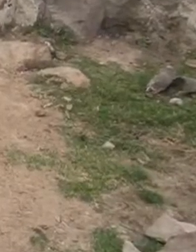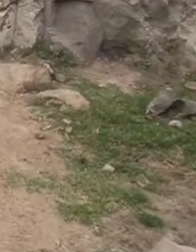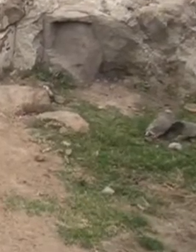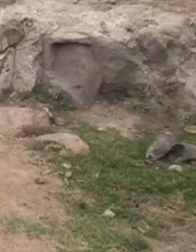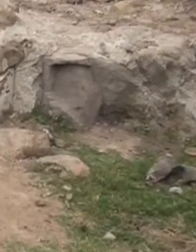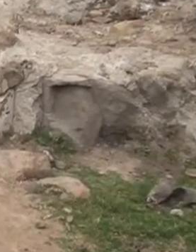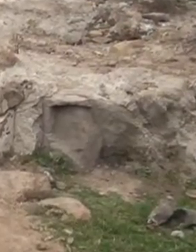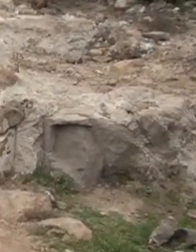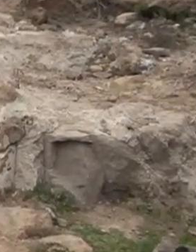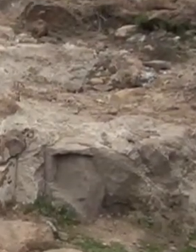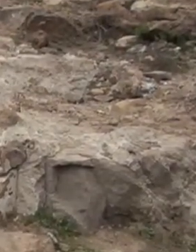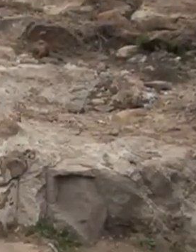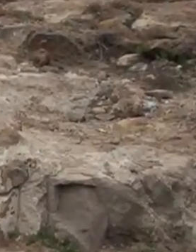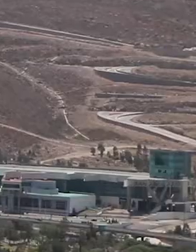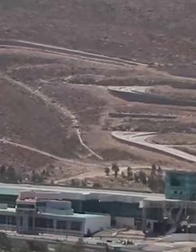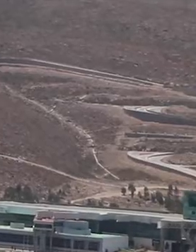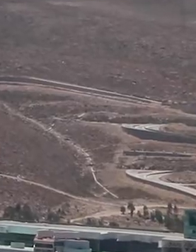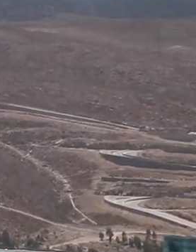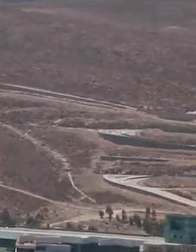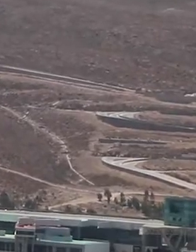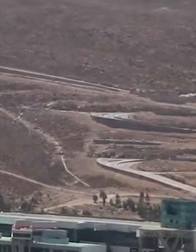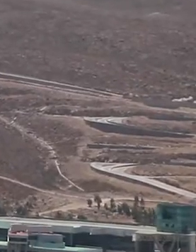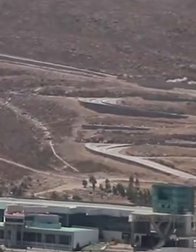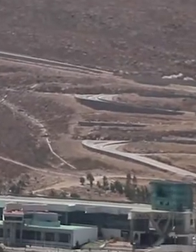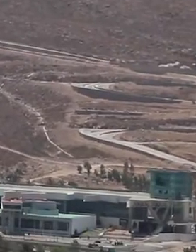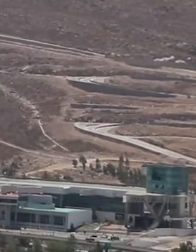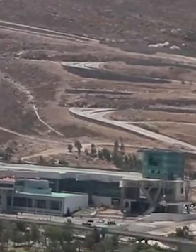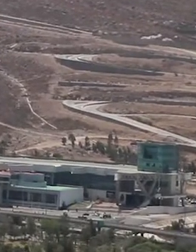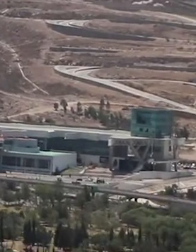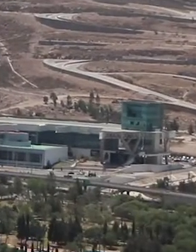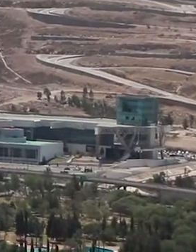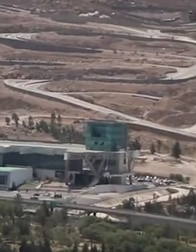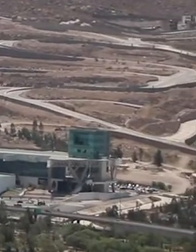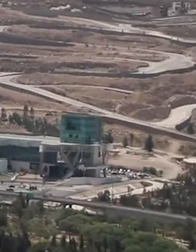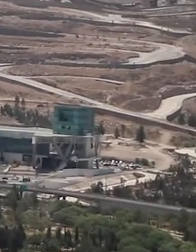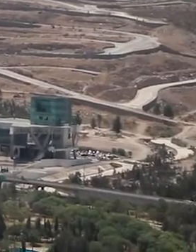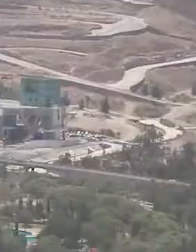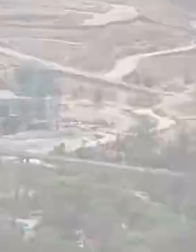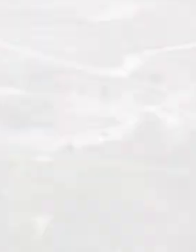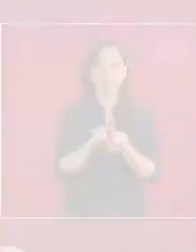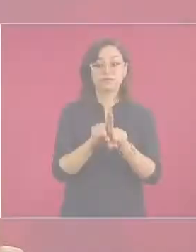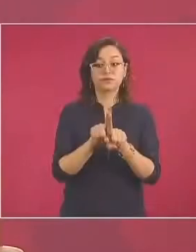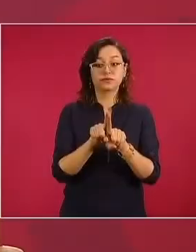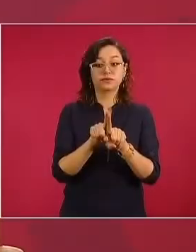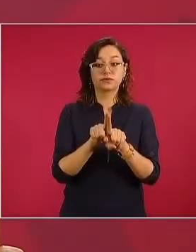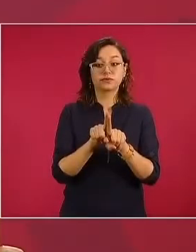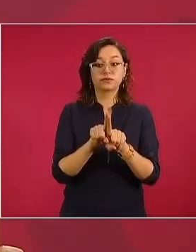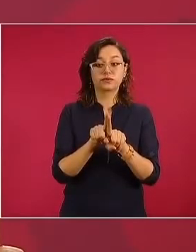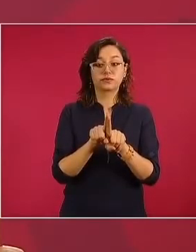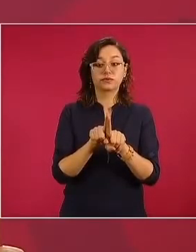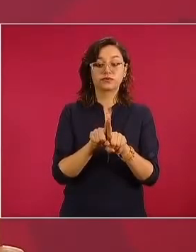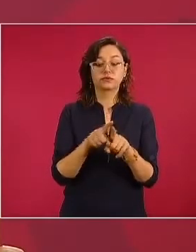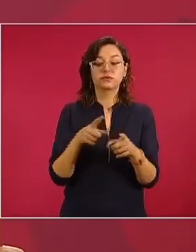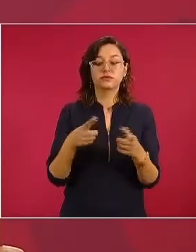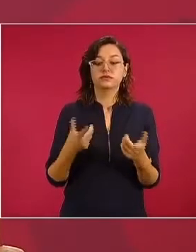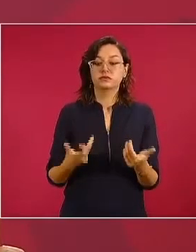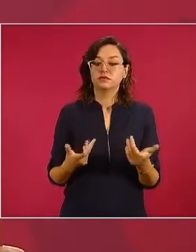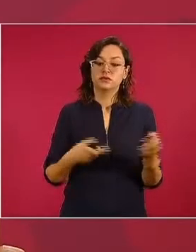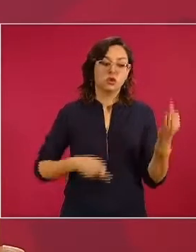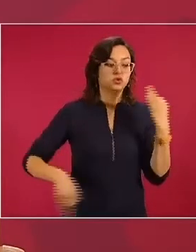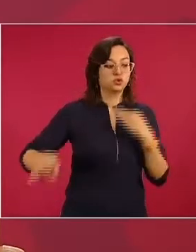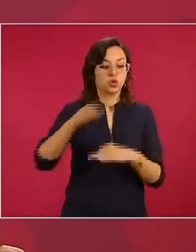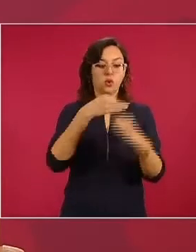y diversidad natural de todos los pueblos, por lo que se respetarán los reglamentos de construcción. Todo este